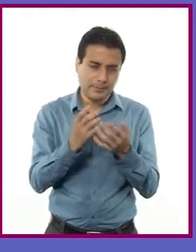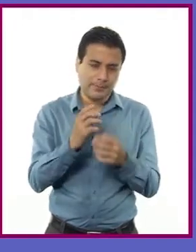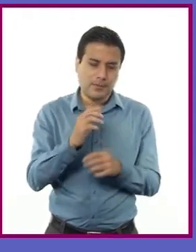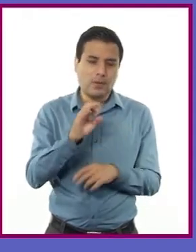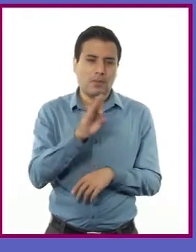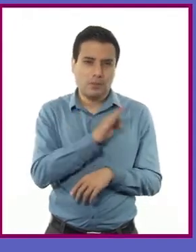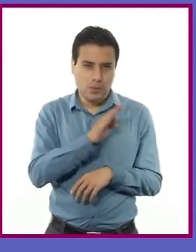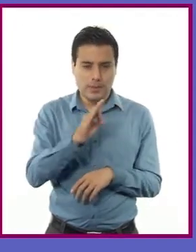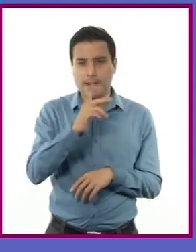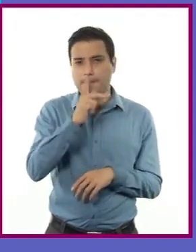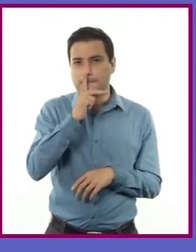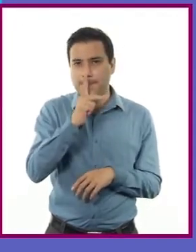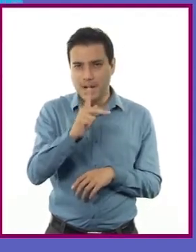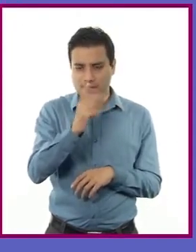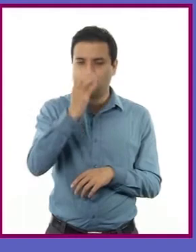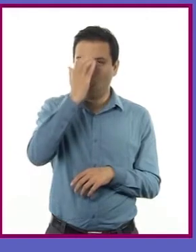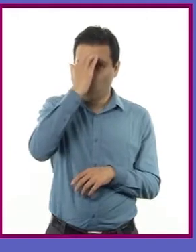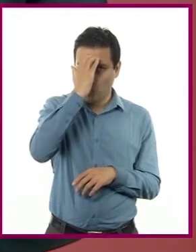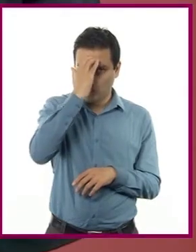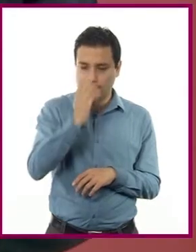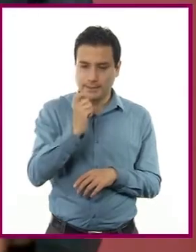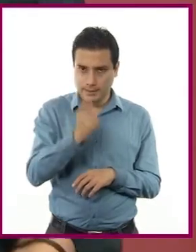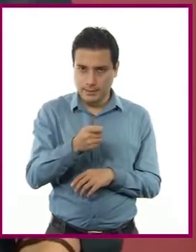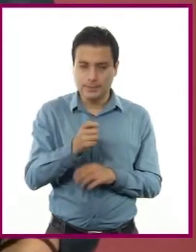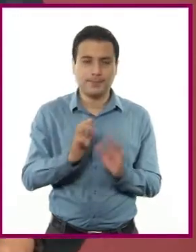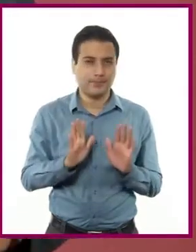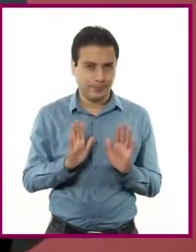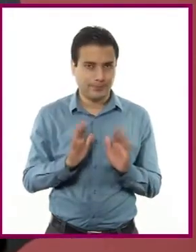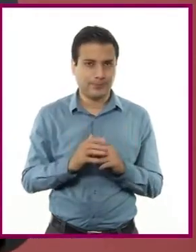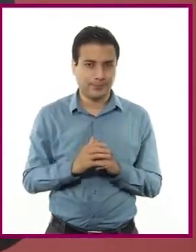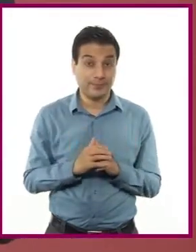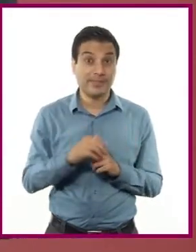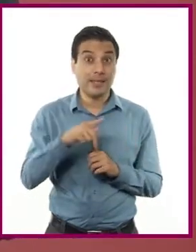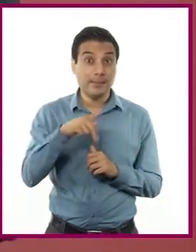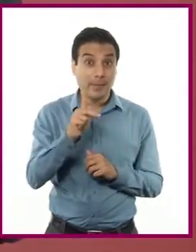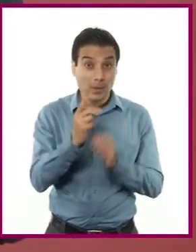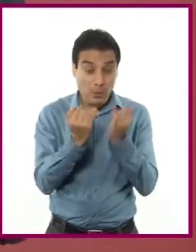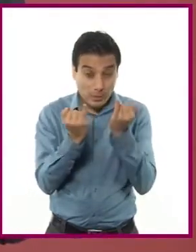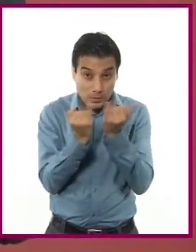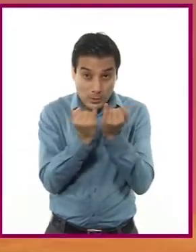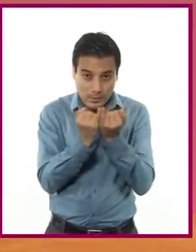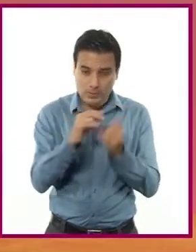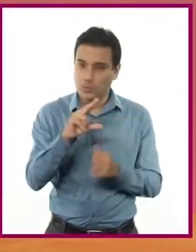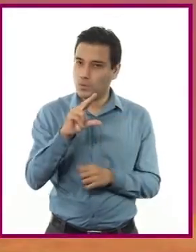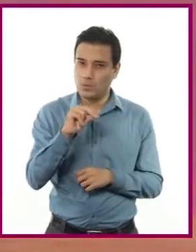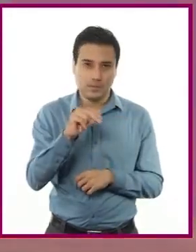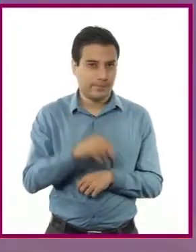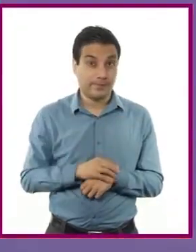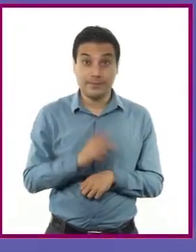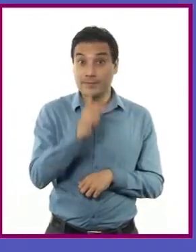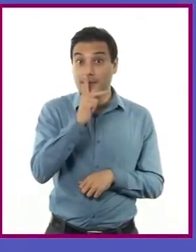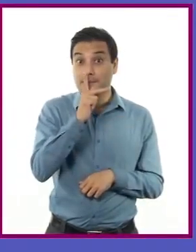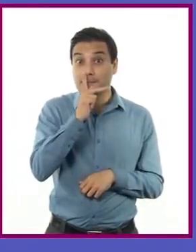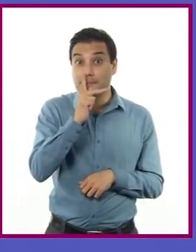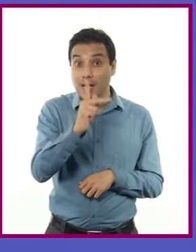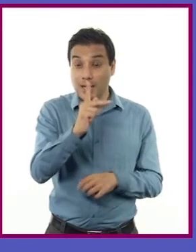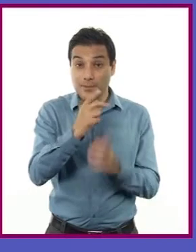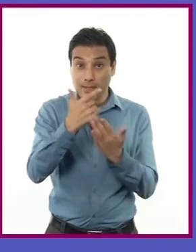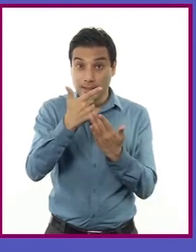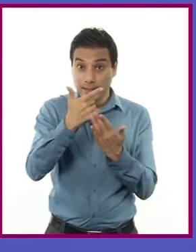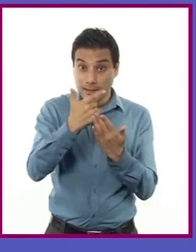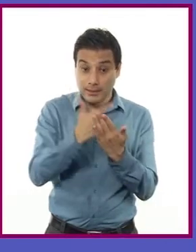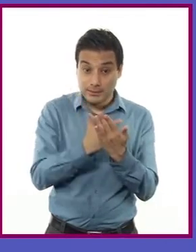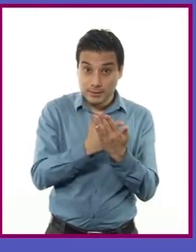palabras o términos que desconocemos. Pero no son iguales, ya que los glosarios acompañan a